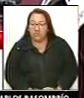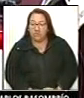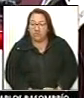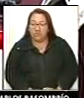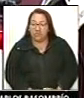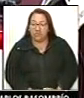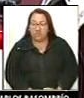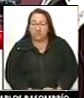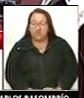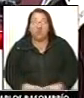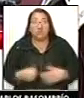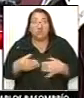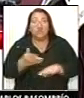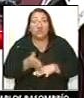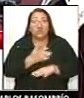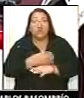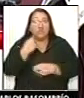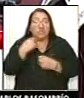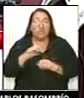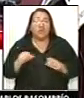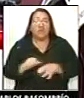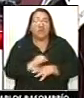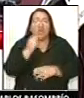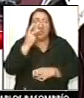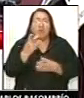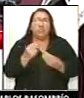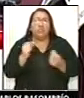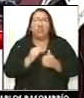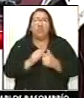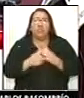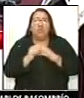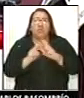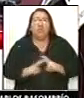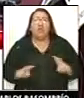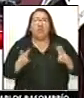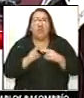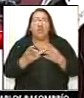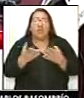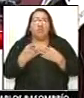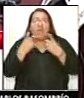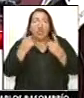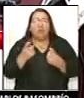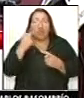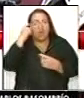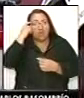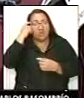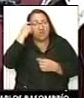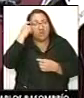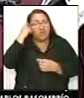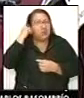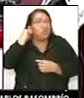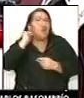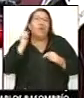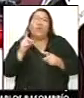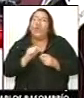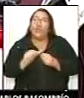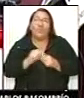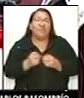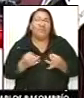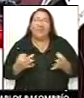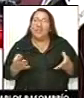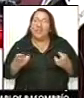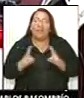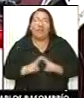hemos perdido una práctica que tiene que ver mucho con los valores que inspiran la democracia. La democracia hoy día no es numérica, la democracia